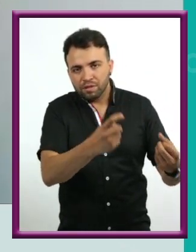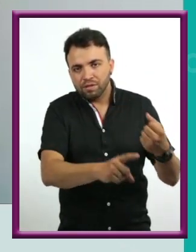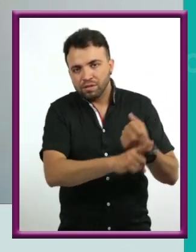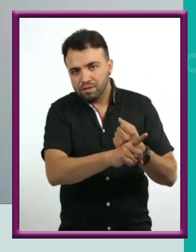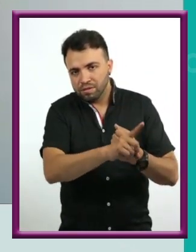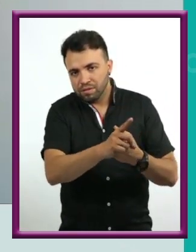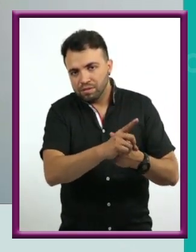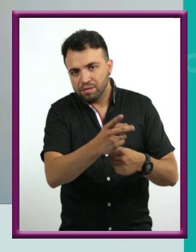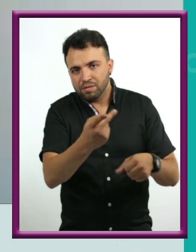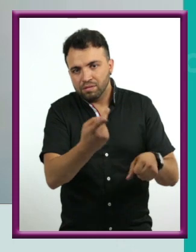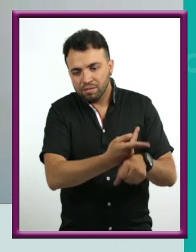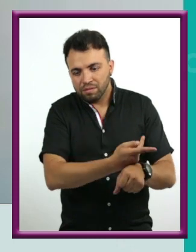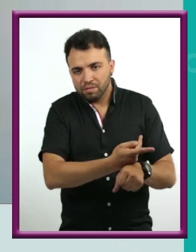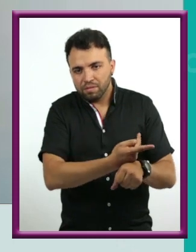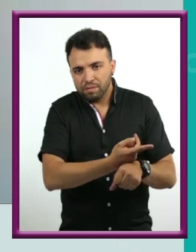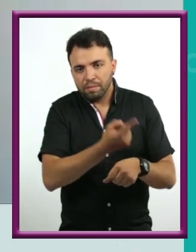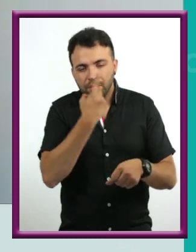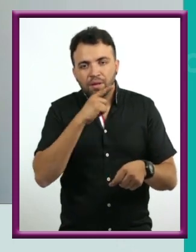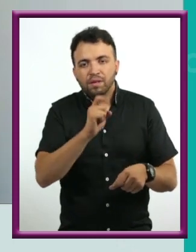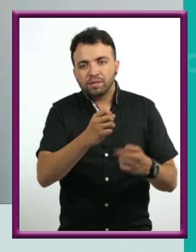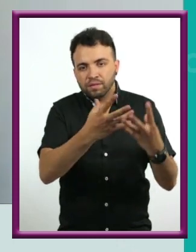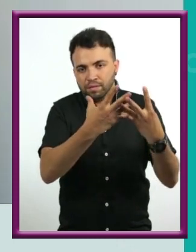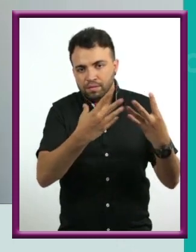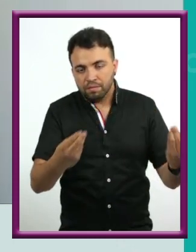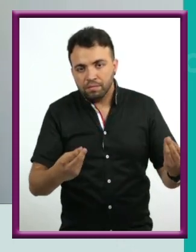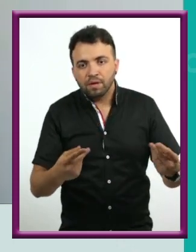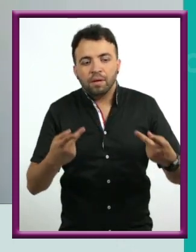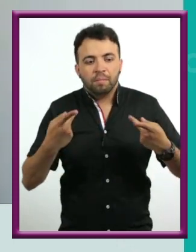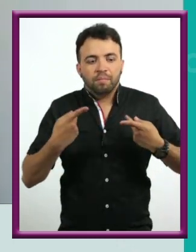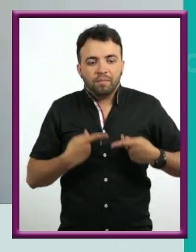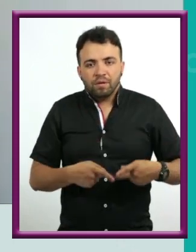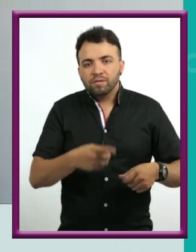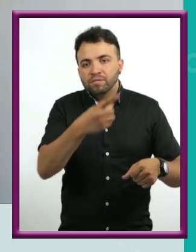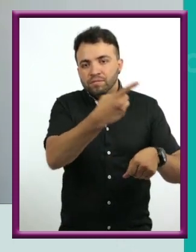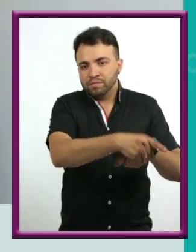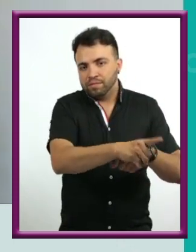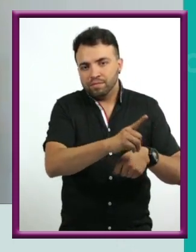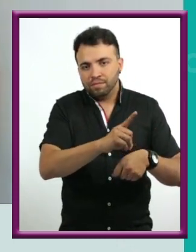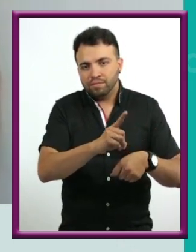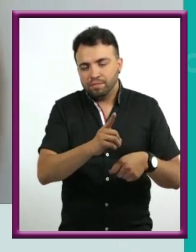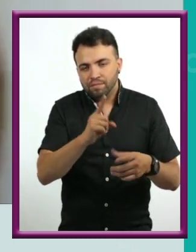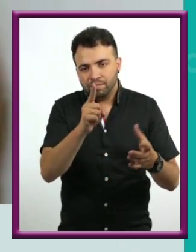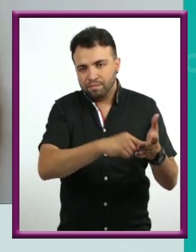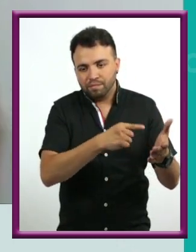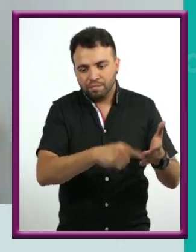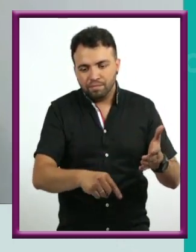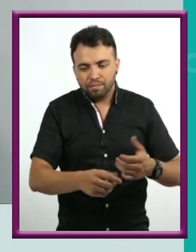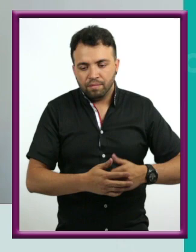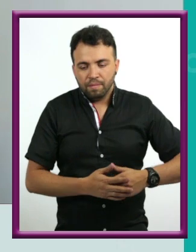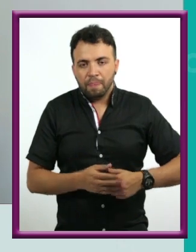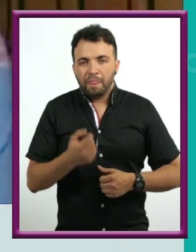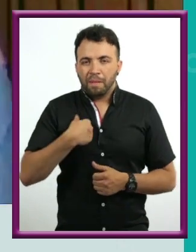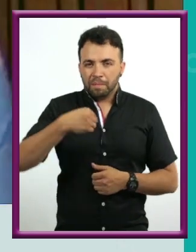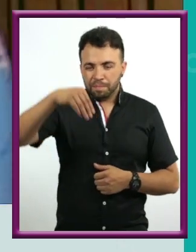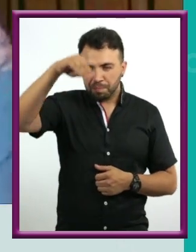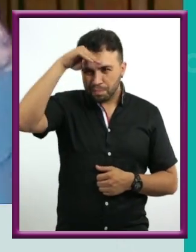podría decir así, respecto a esa situación para que se solucione y pues las personas se vean lo menos afectadas